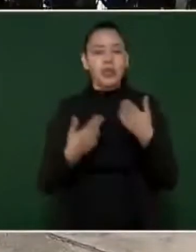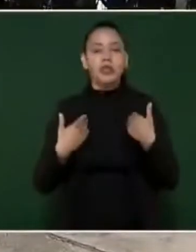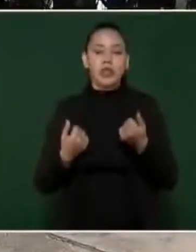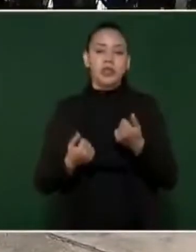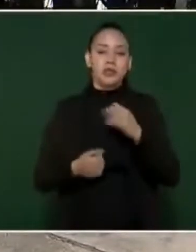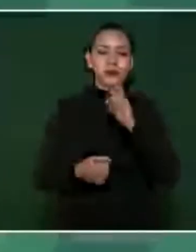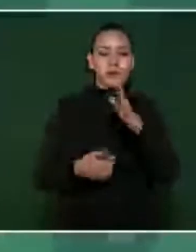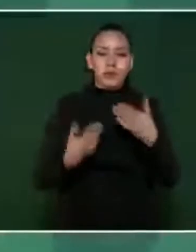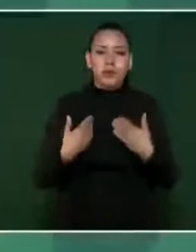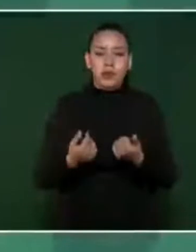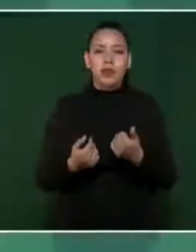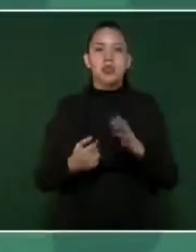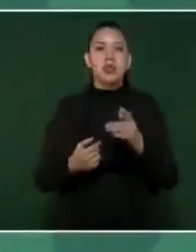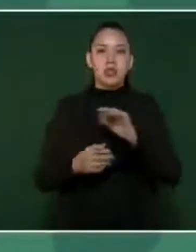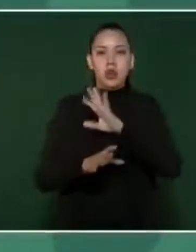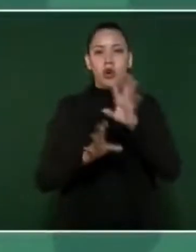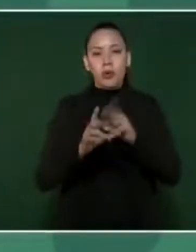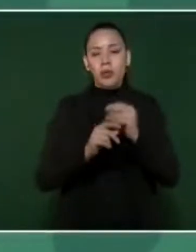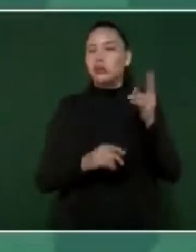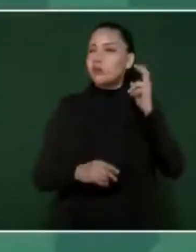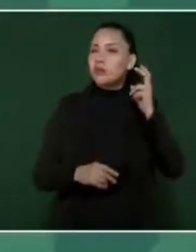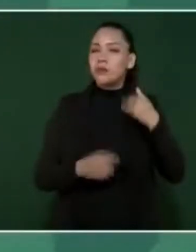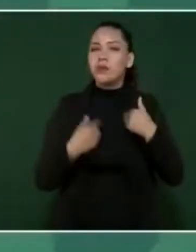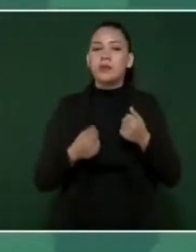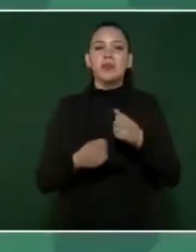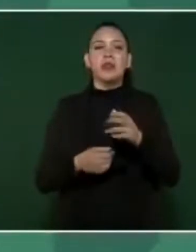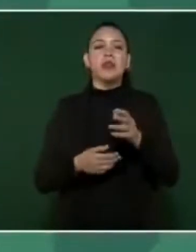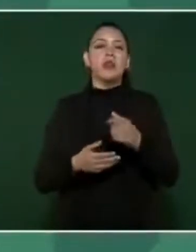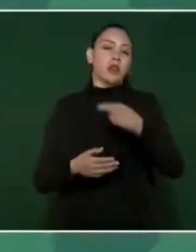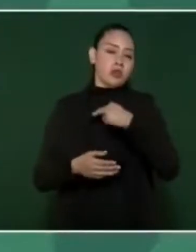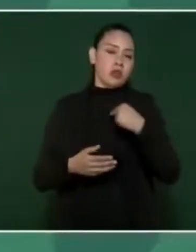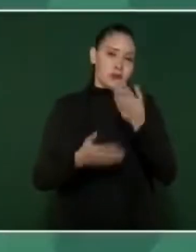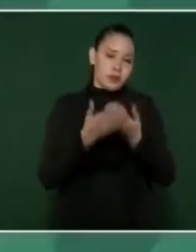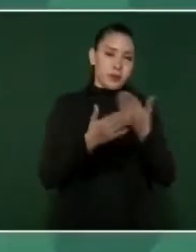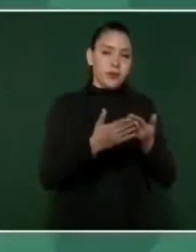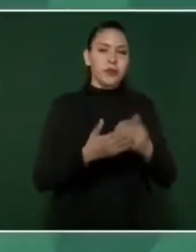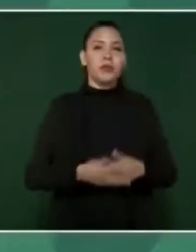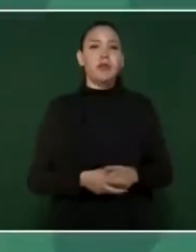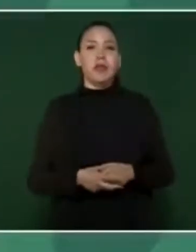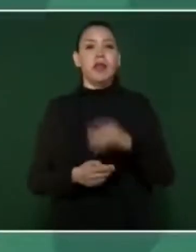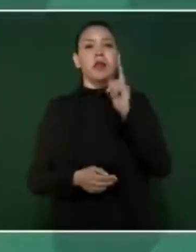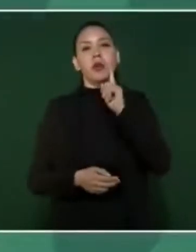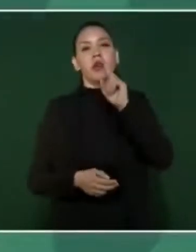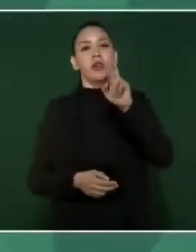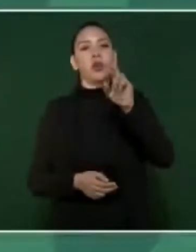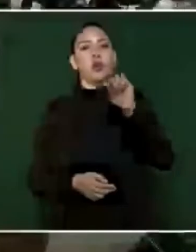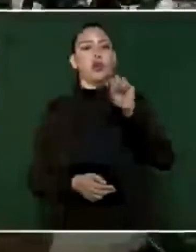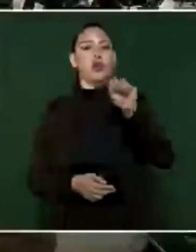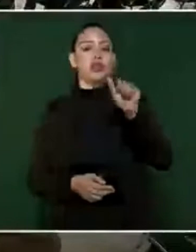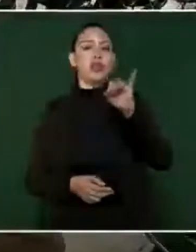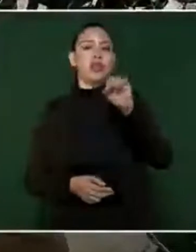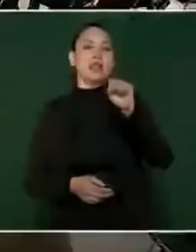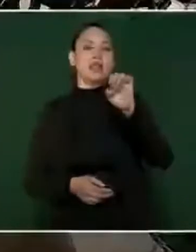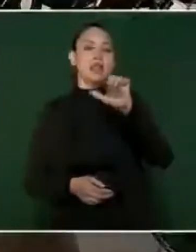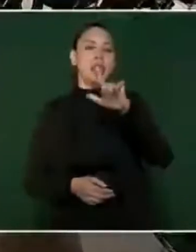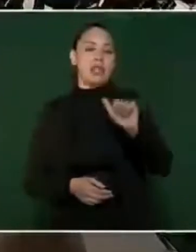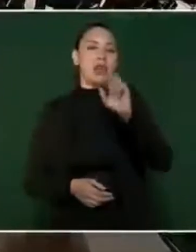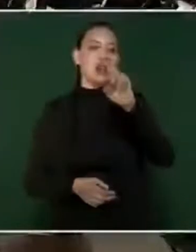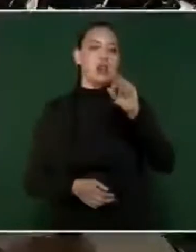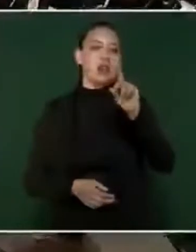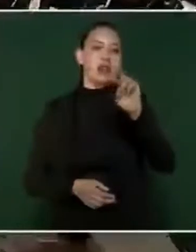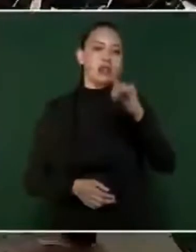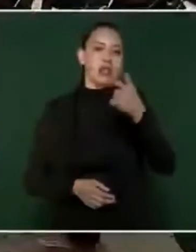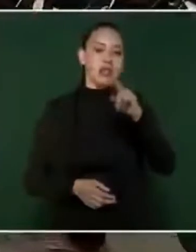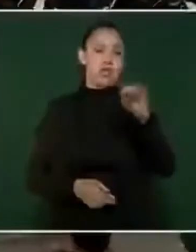Le vamos a pedir a Rosa Isela Rodríguez, secretaria de Seguridad, que